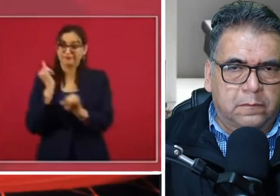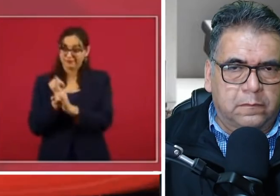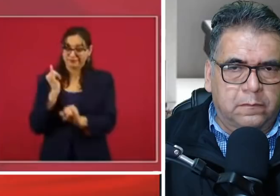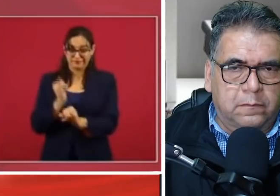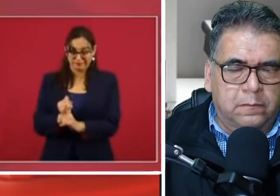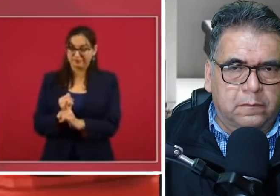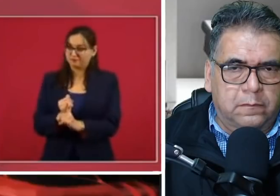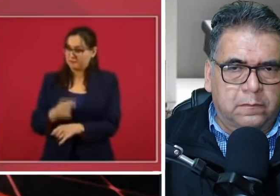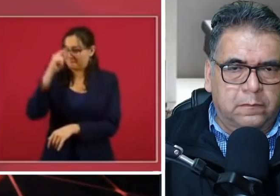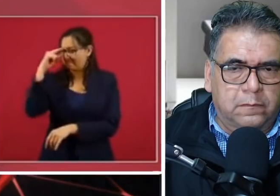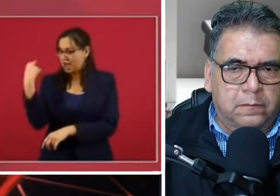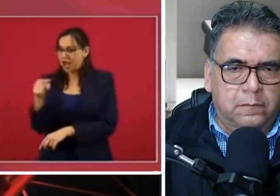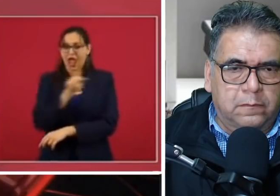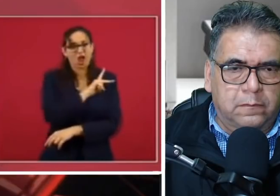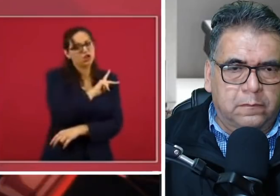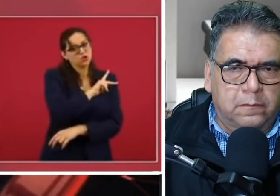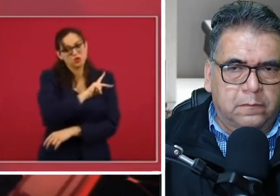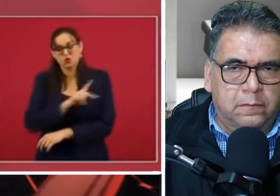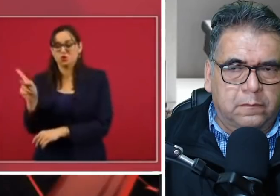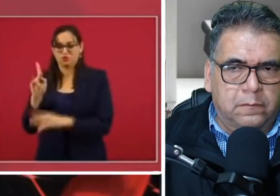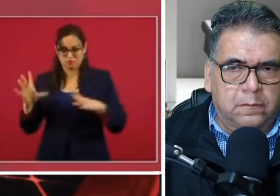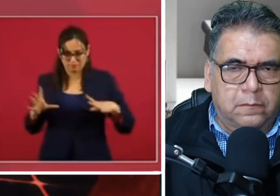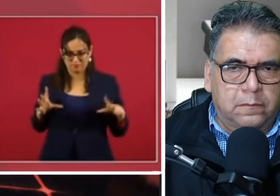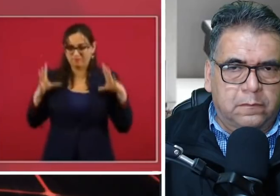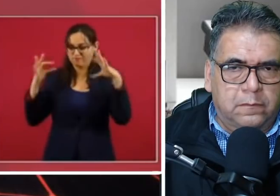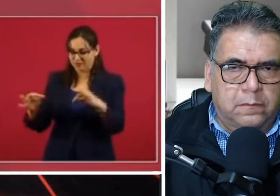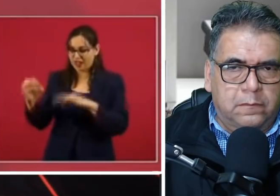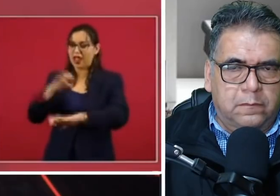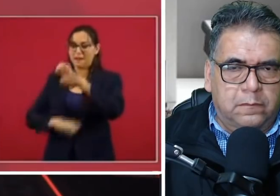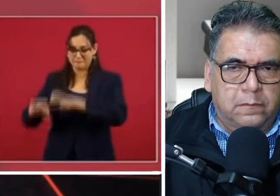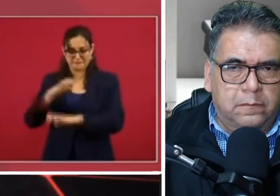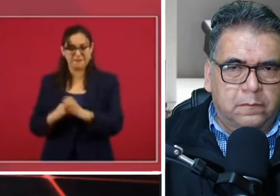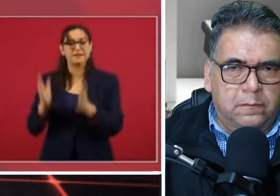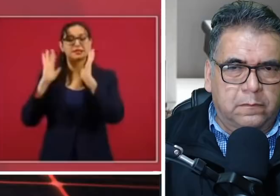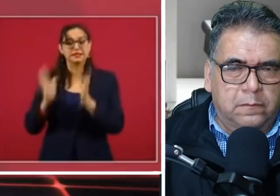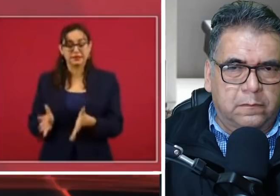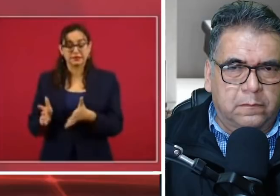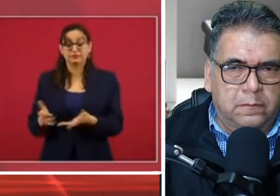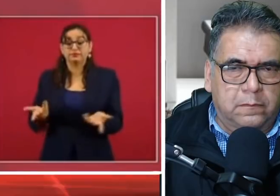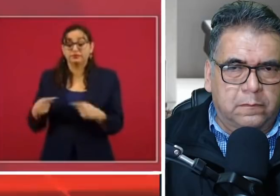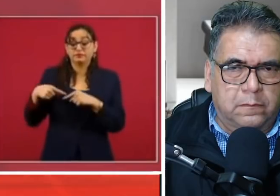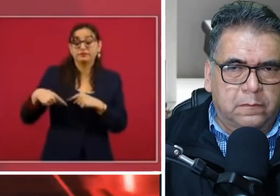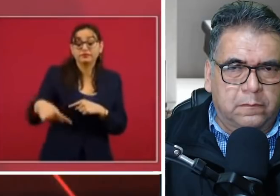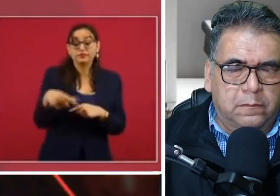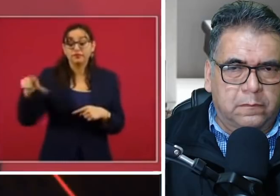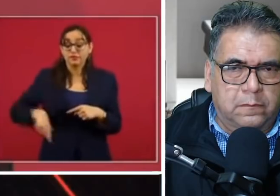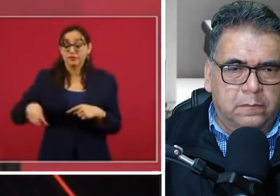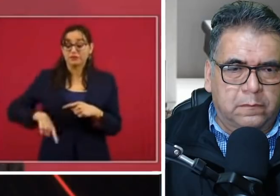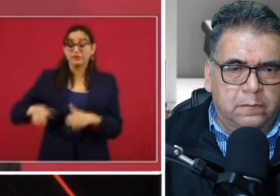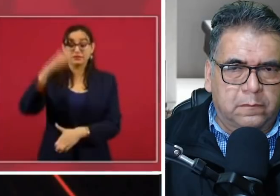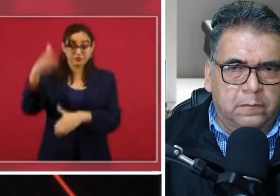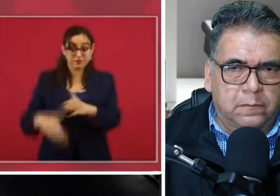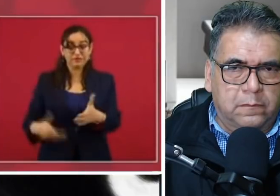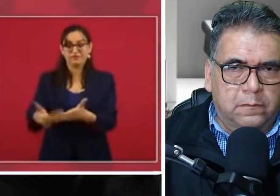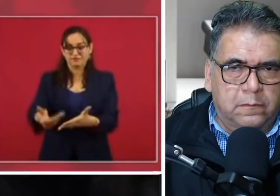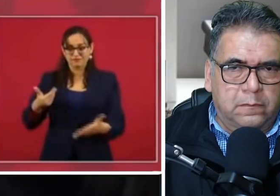empresa que es Internet para todos. Y antes de que termine nuestro gobierno va a haber